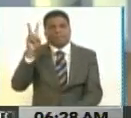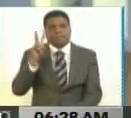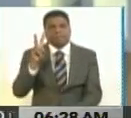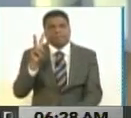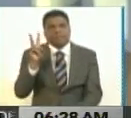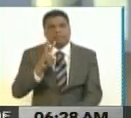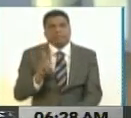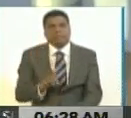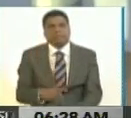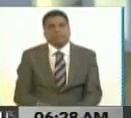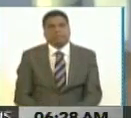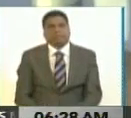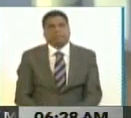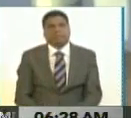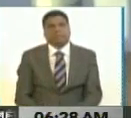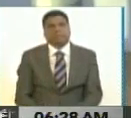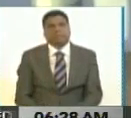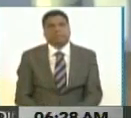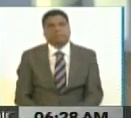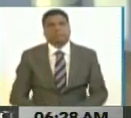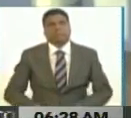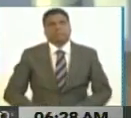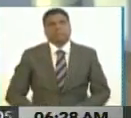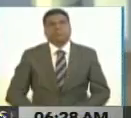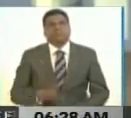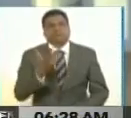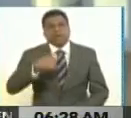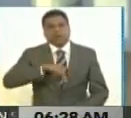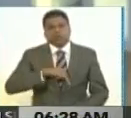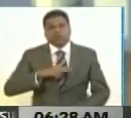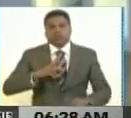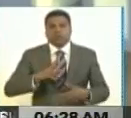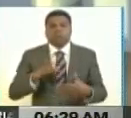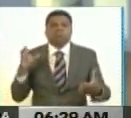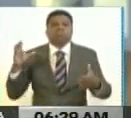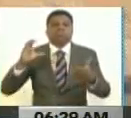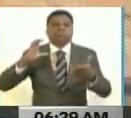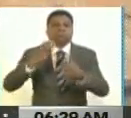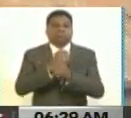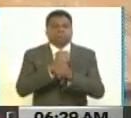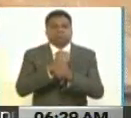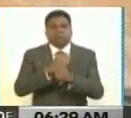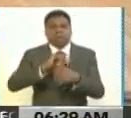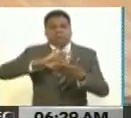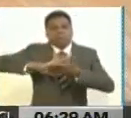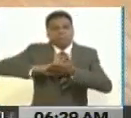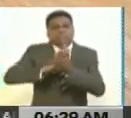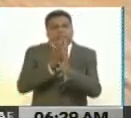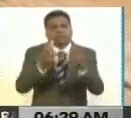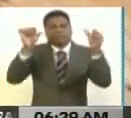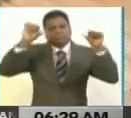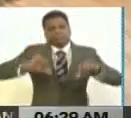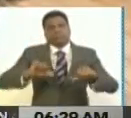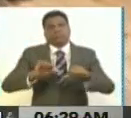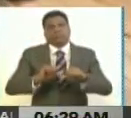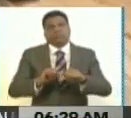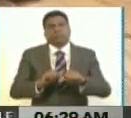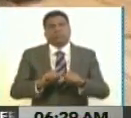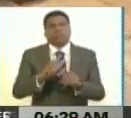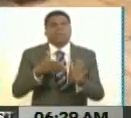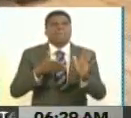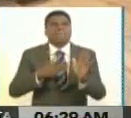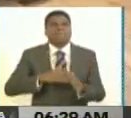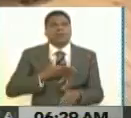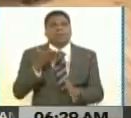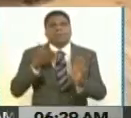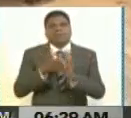mismo tiempo, por ejemplo, en el caso en el que nosotros lográramos destruir esa sensibilidad con ese bloque, lo que podría ocurrir, por ejemplo,